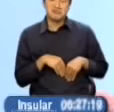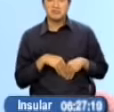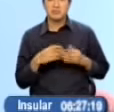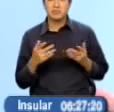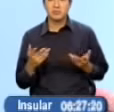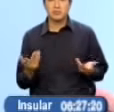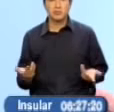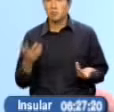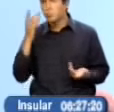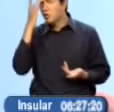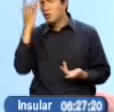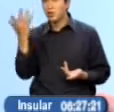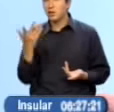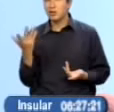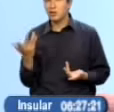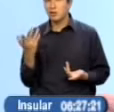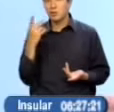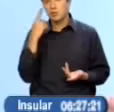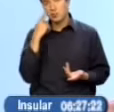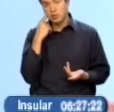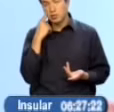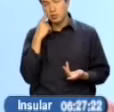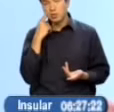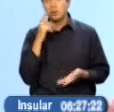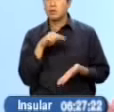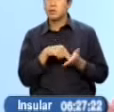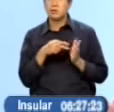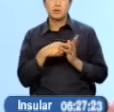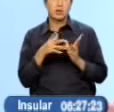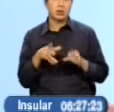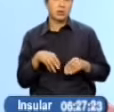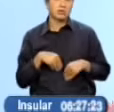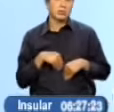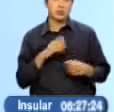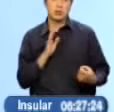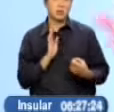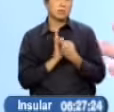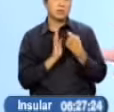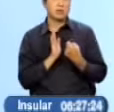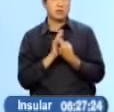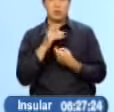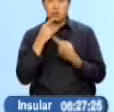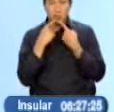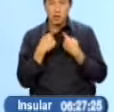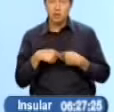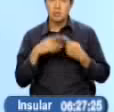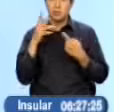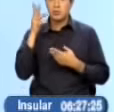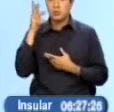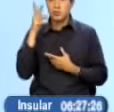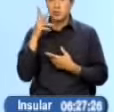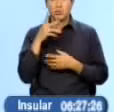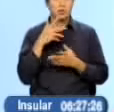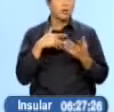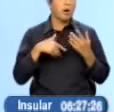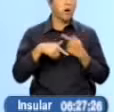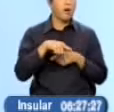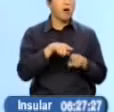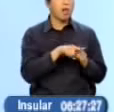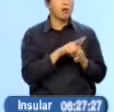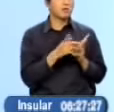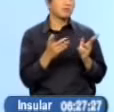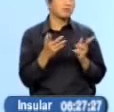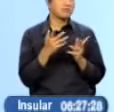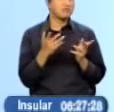por por debajo porque finalmente es una forma de aceptar el golpe de estado decir un discurso y por el otro hacer un acuerdo es